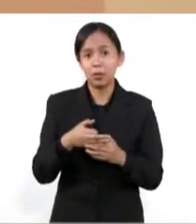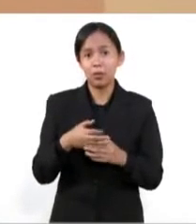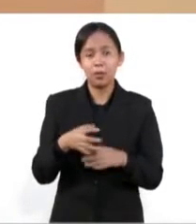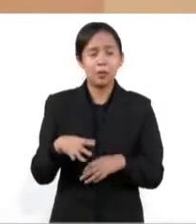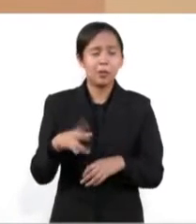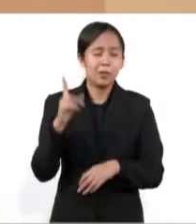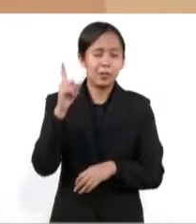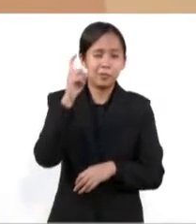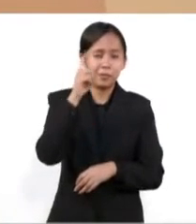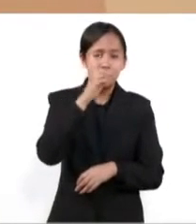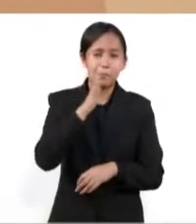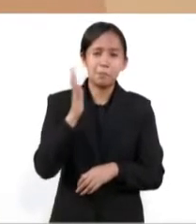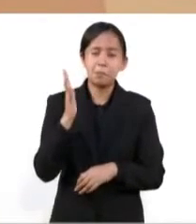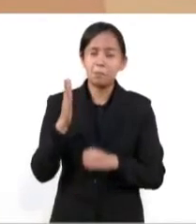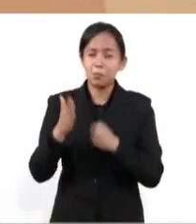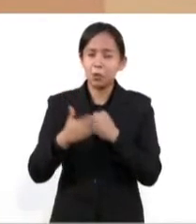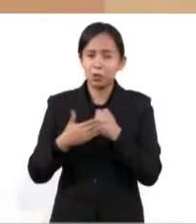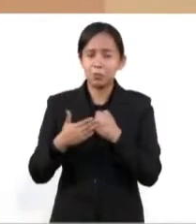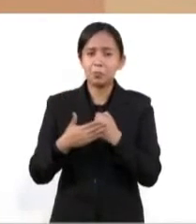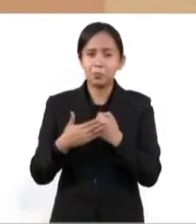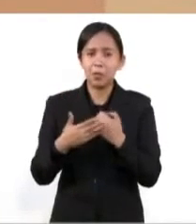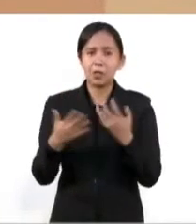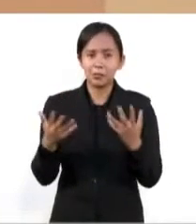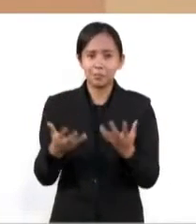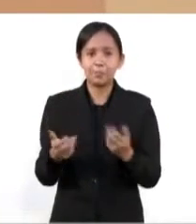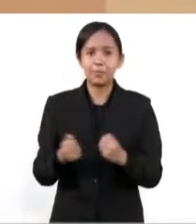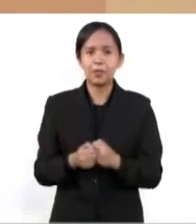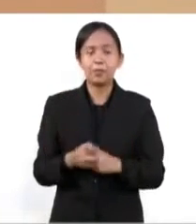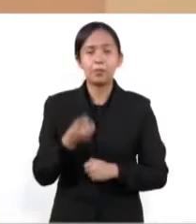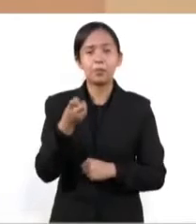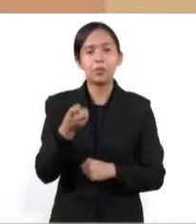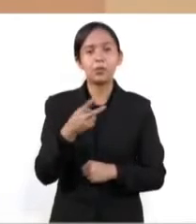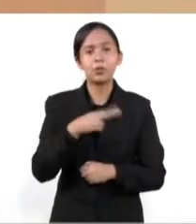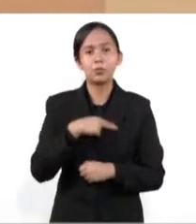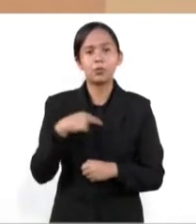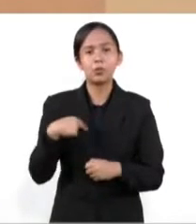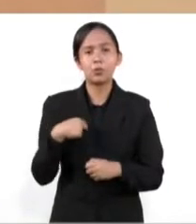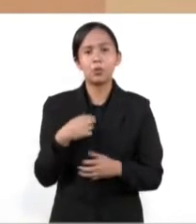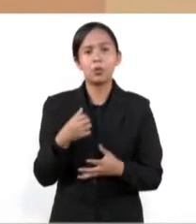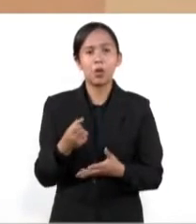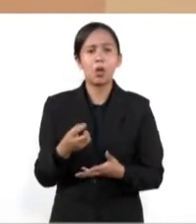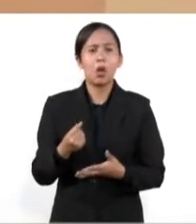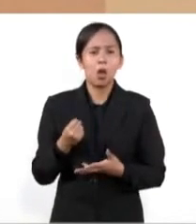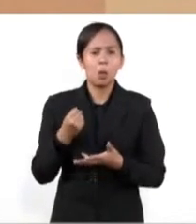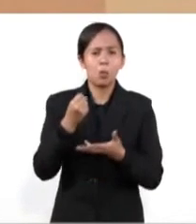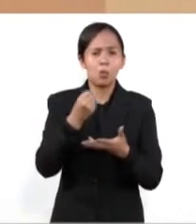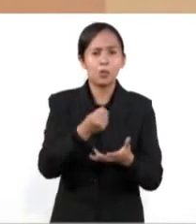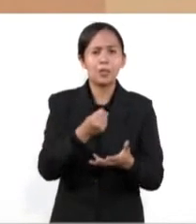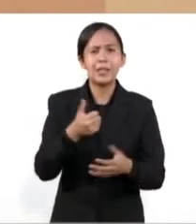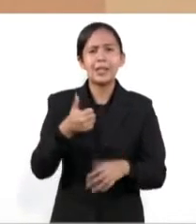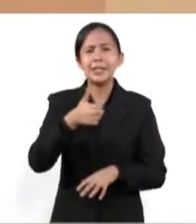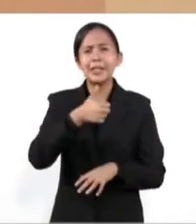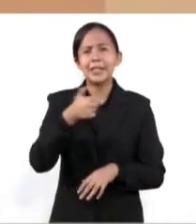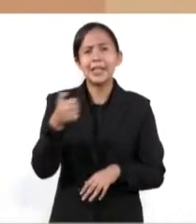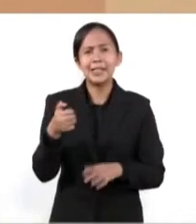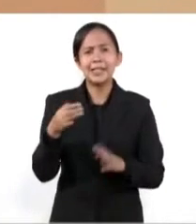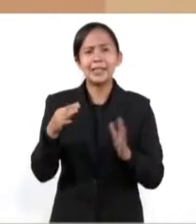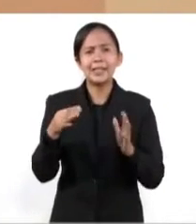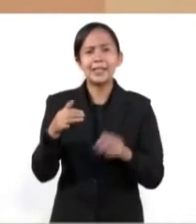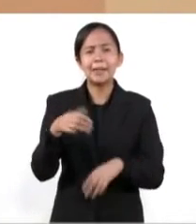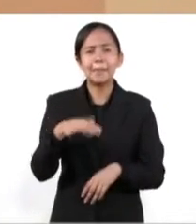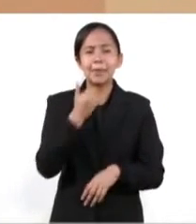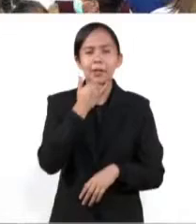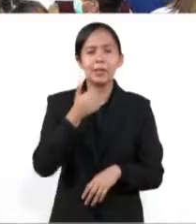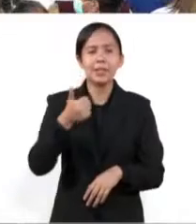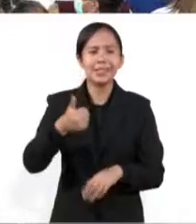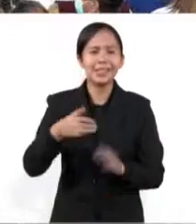poder invertir después. Así que estamos destinando un monto de 6 mil millones de pesos